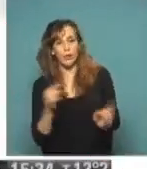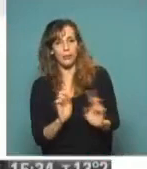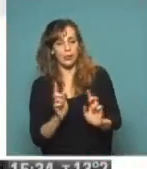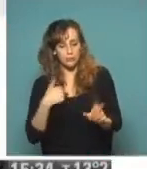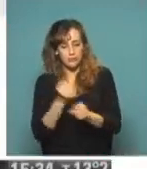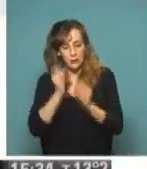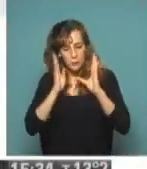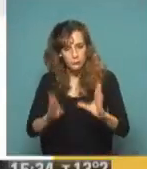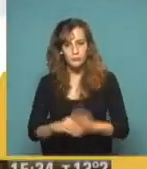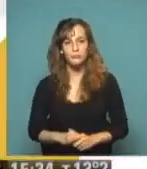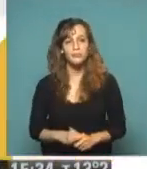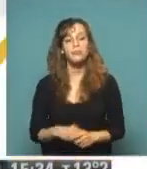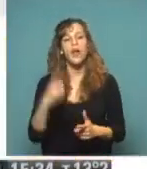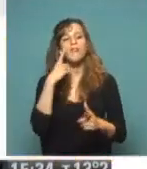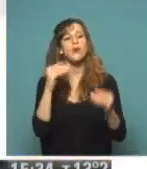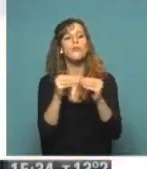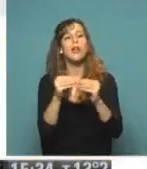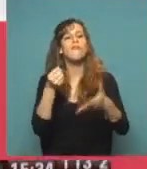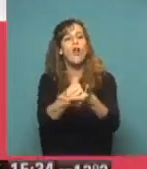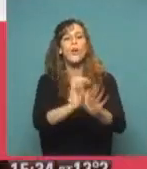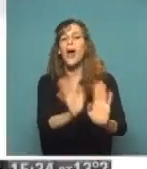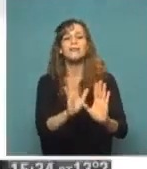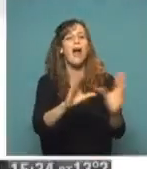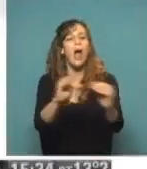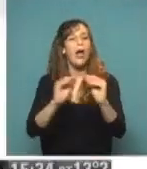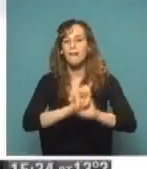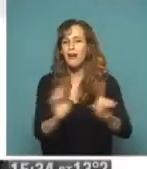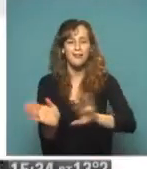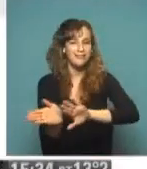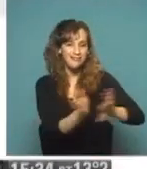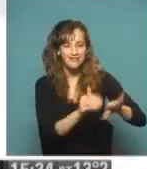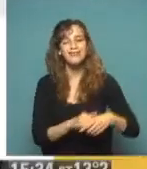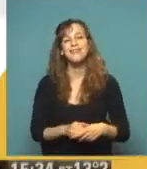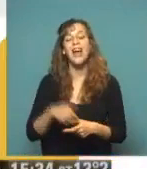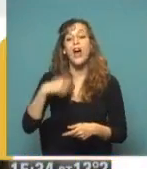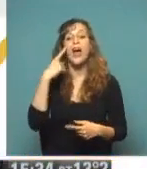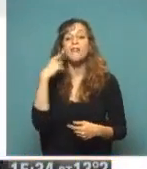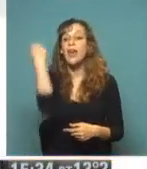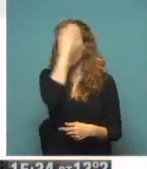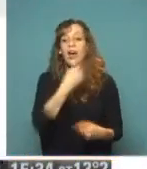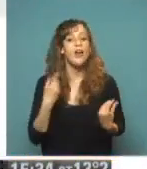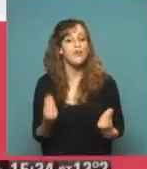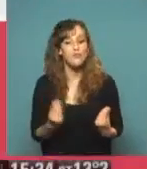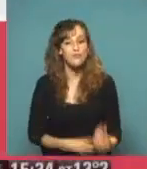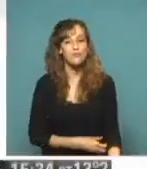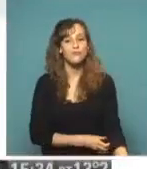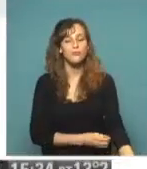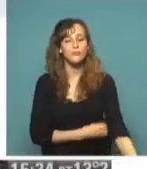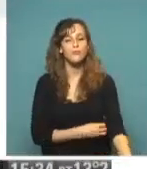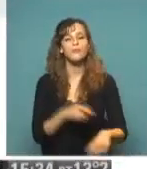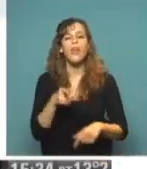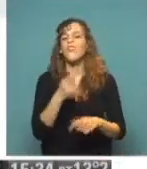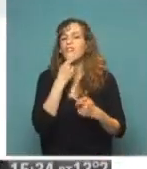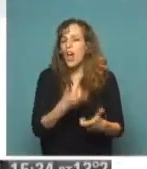ver los del fondo, por favor, que no puedo prestar atención. A ver, ahora le vamos a tratar de hacer la carita. Vamos a usar, fíjense que son figuras muy